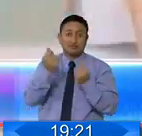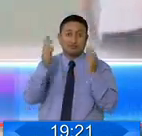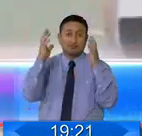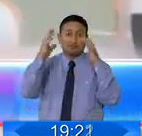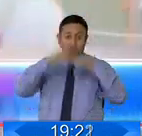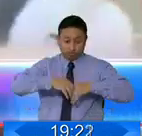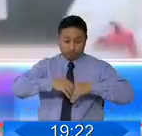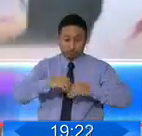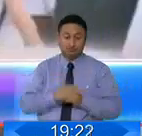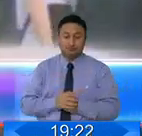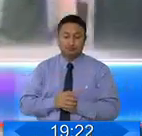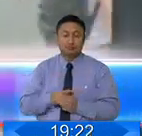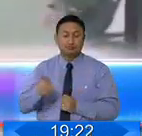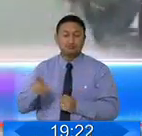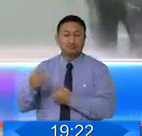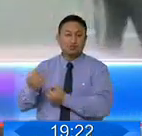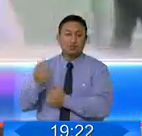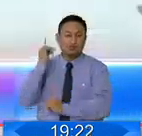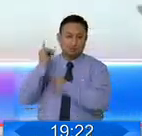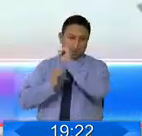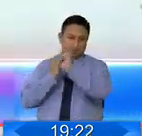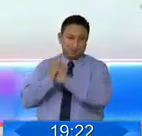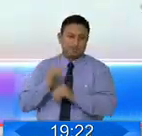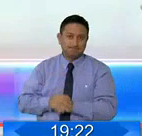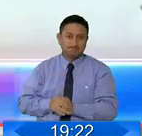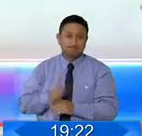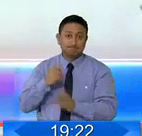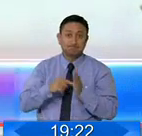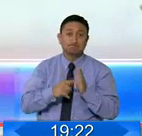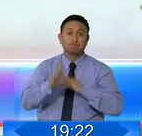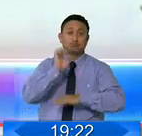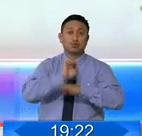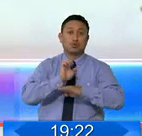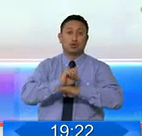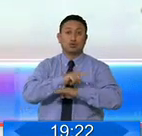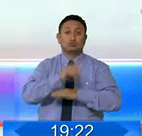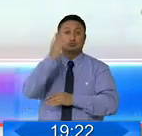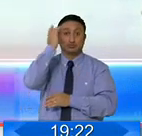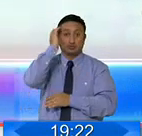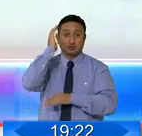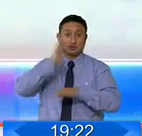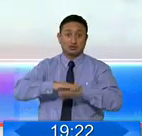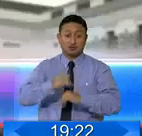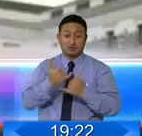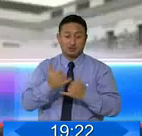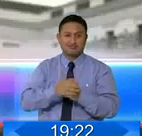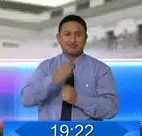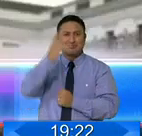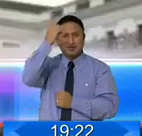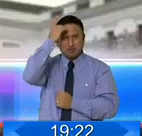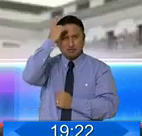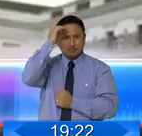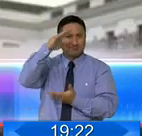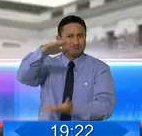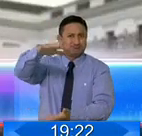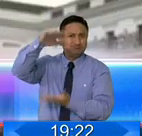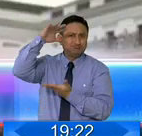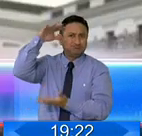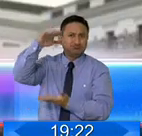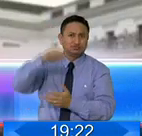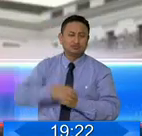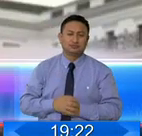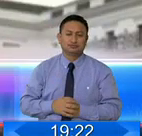año, según un informe internacional. En el caso de Ecuador, preocupa el alto nivel de endeudamiento público, según los